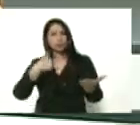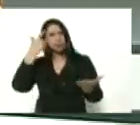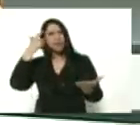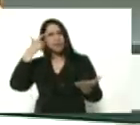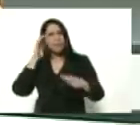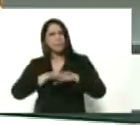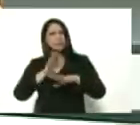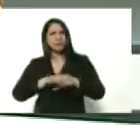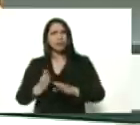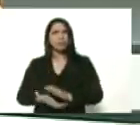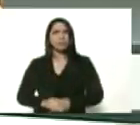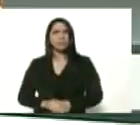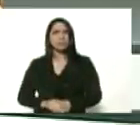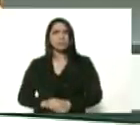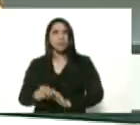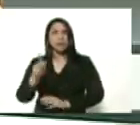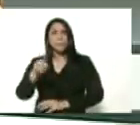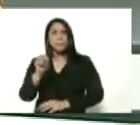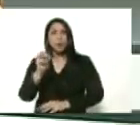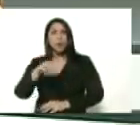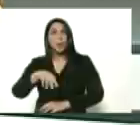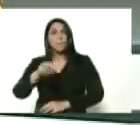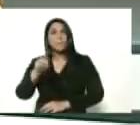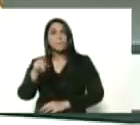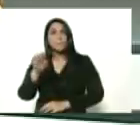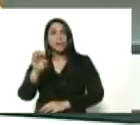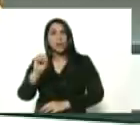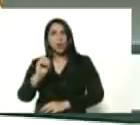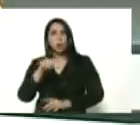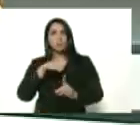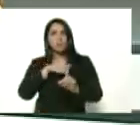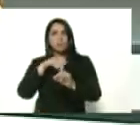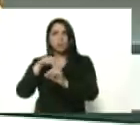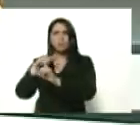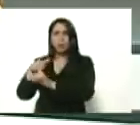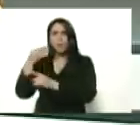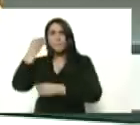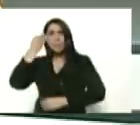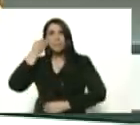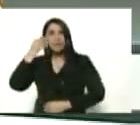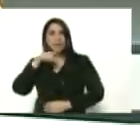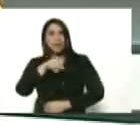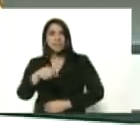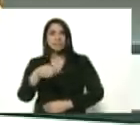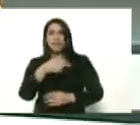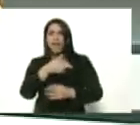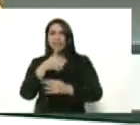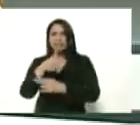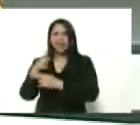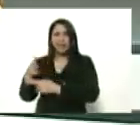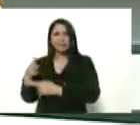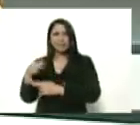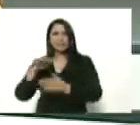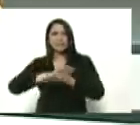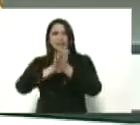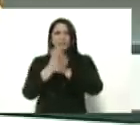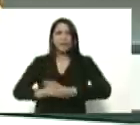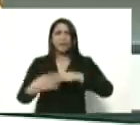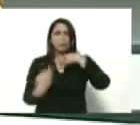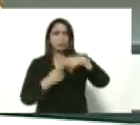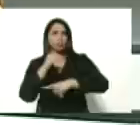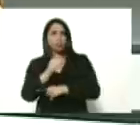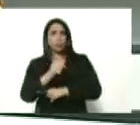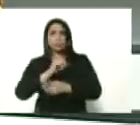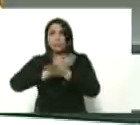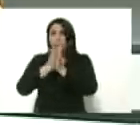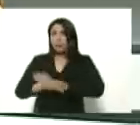trataba. Mike Pompeo apostaba a este ataque y creía que con este ataque se acababa la revolución, se